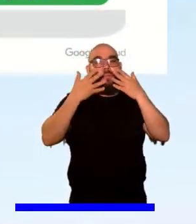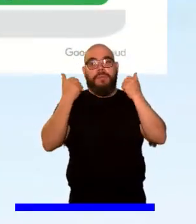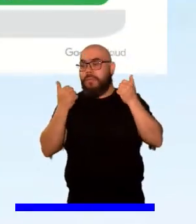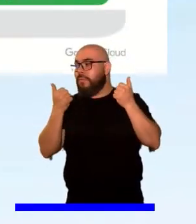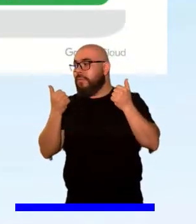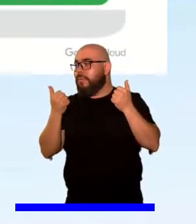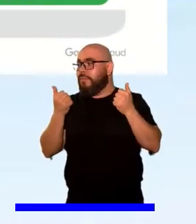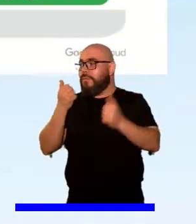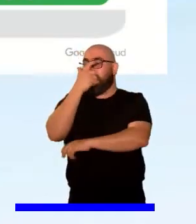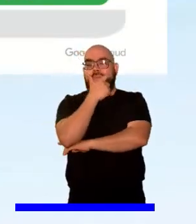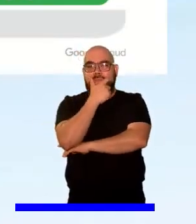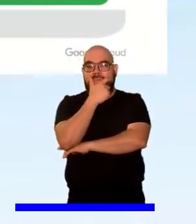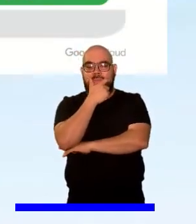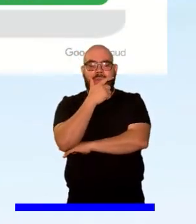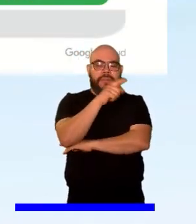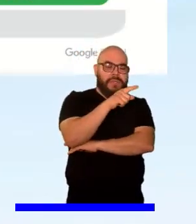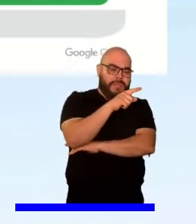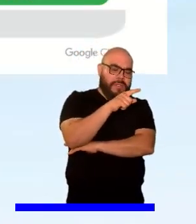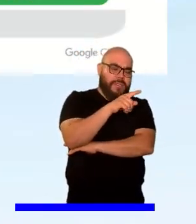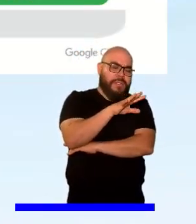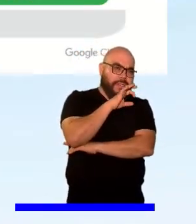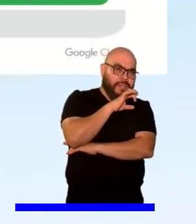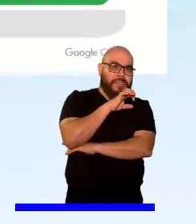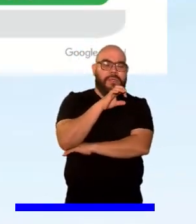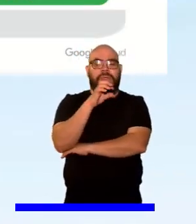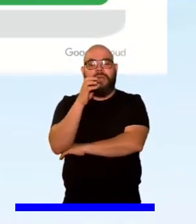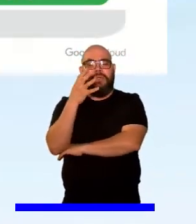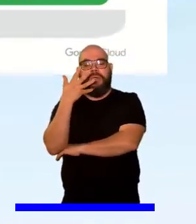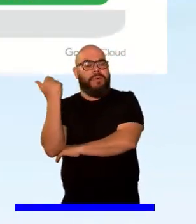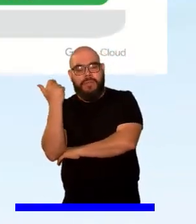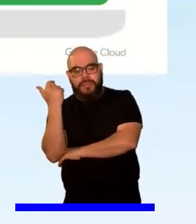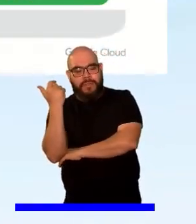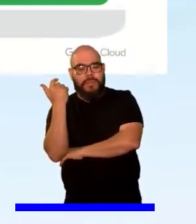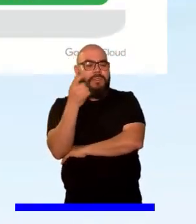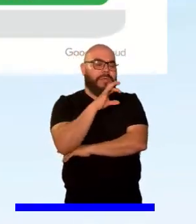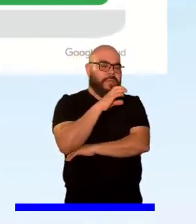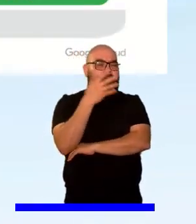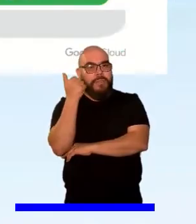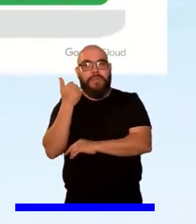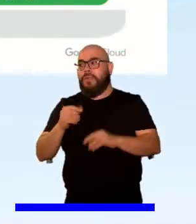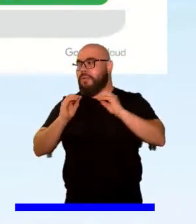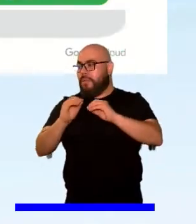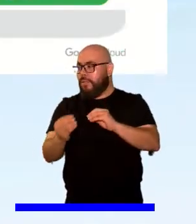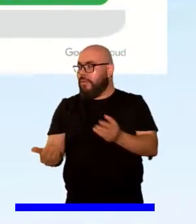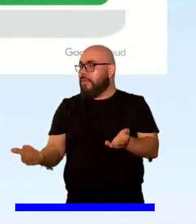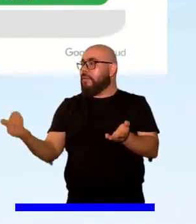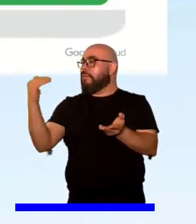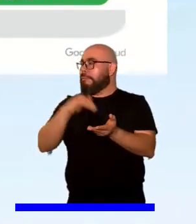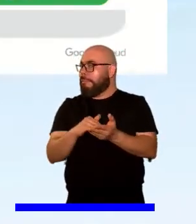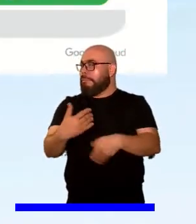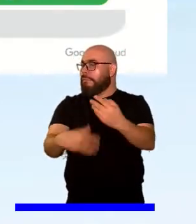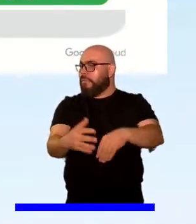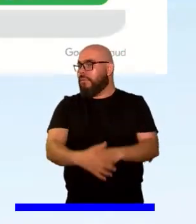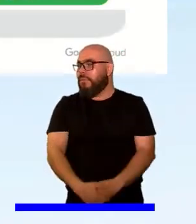de decir si es un gato o es un perro, porque es lo único que conoce. Y para poderle enseñar de nuevo es un reproceso muy grande.